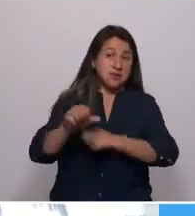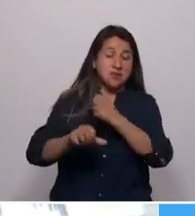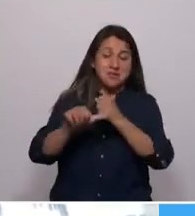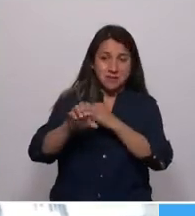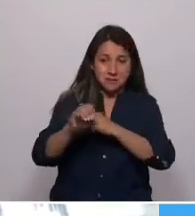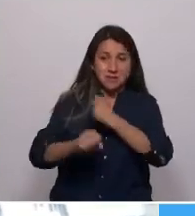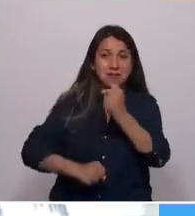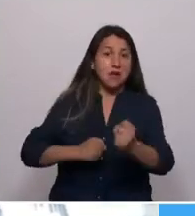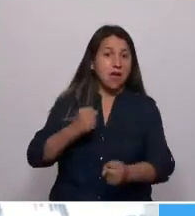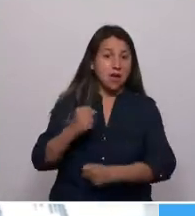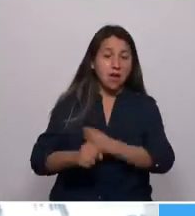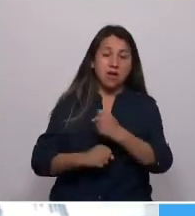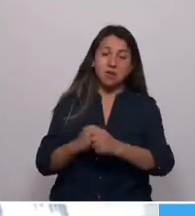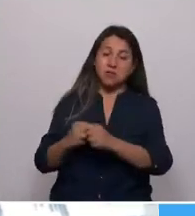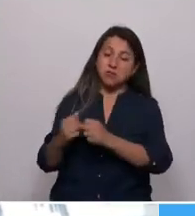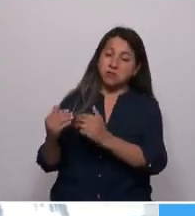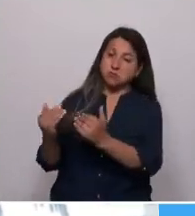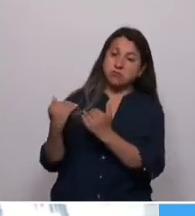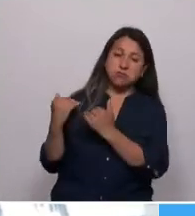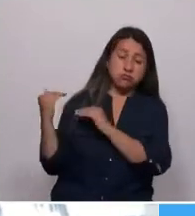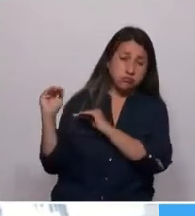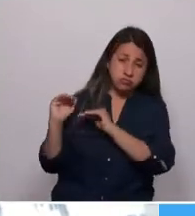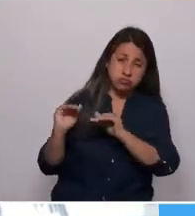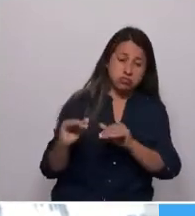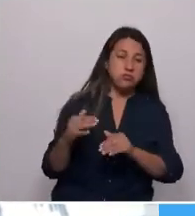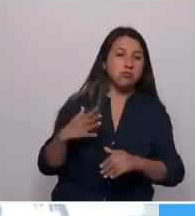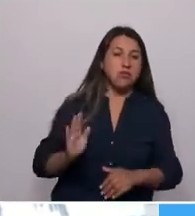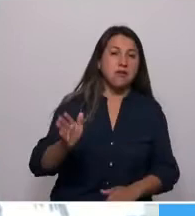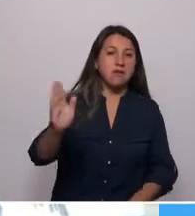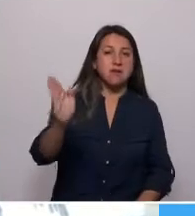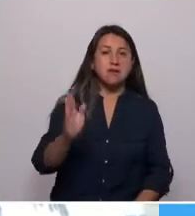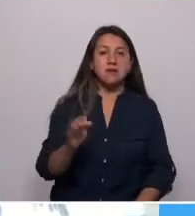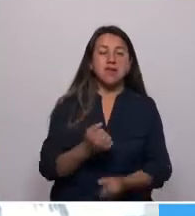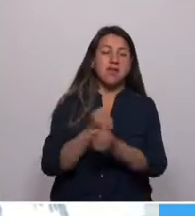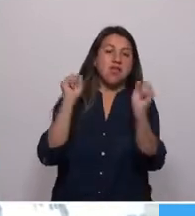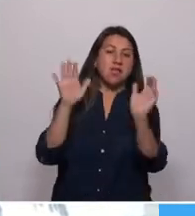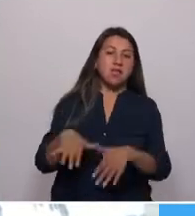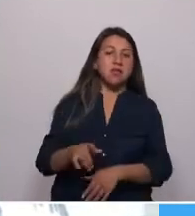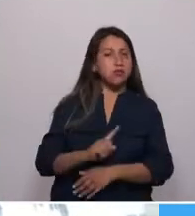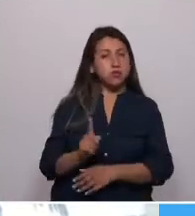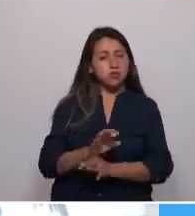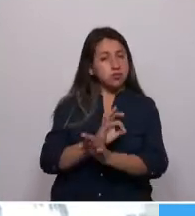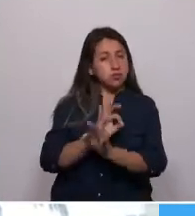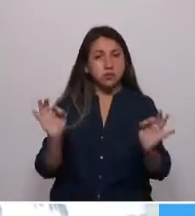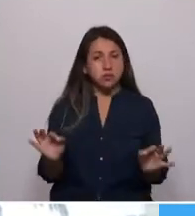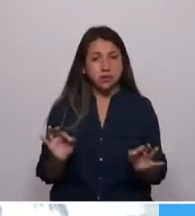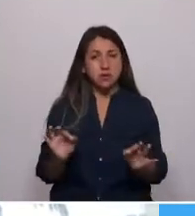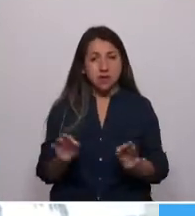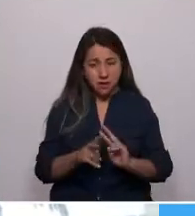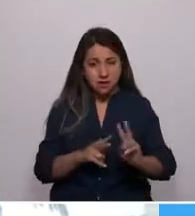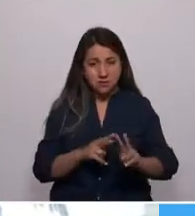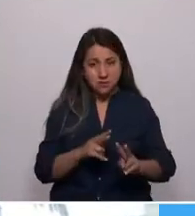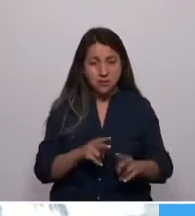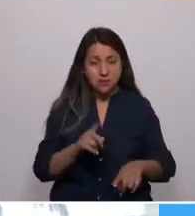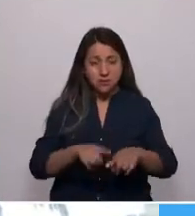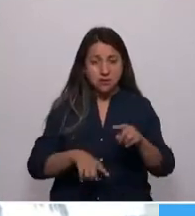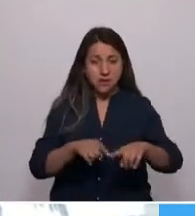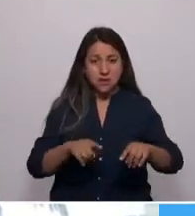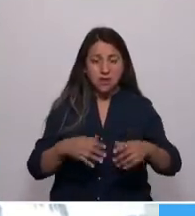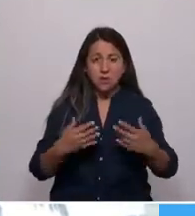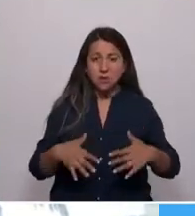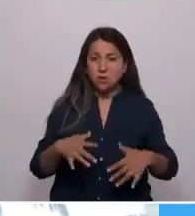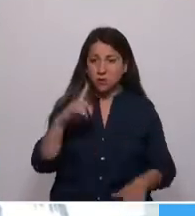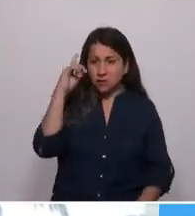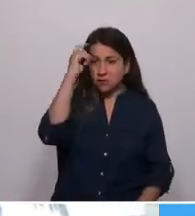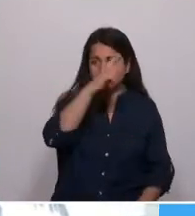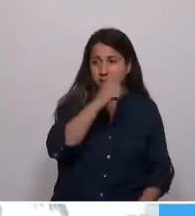en conjunto hemos puesto todo nuestro esfuerzo sin rendirnos jamás para hacer producir una que una tierra compleja como amante